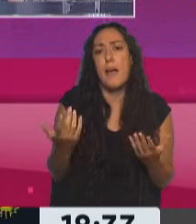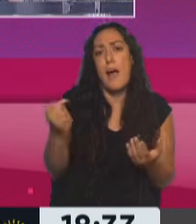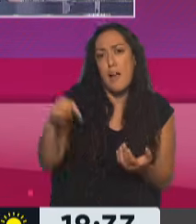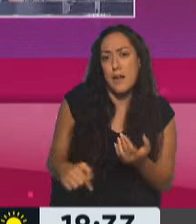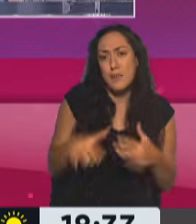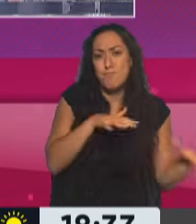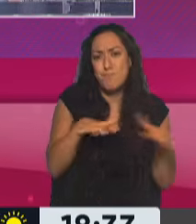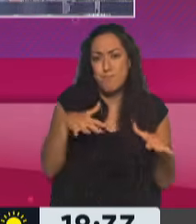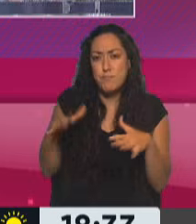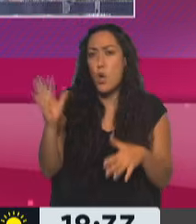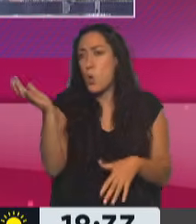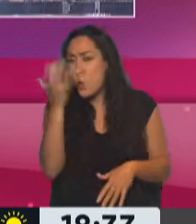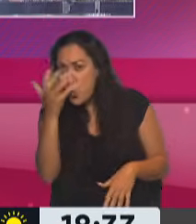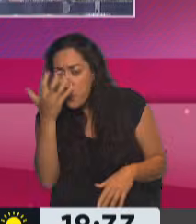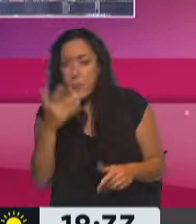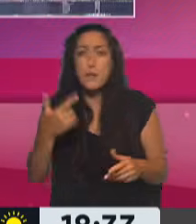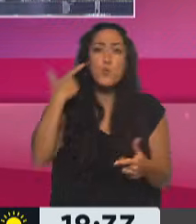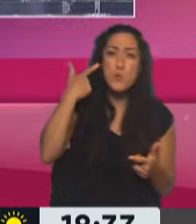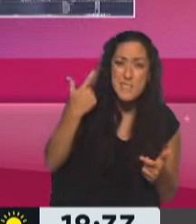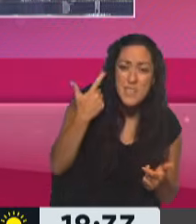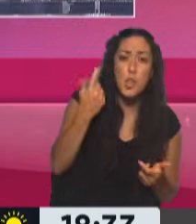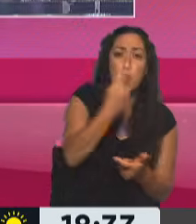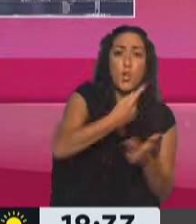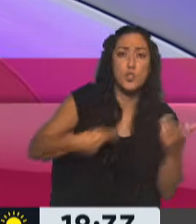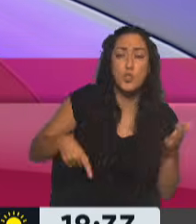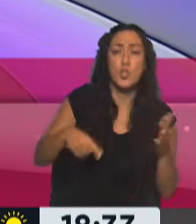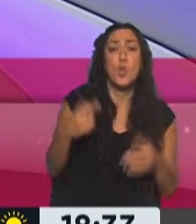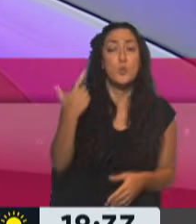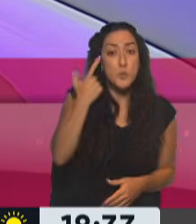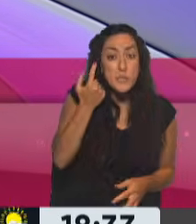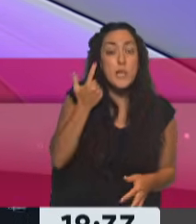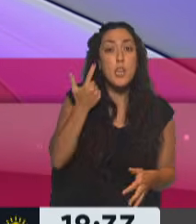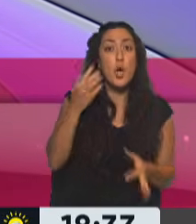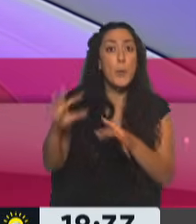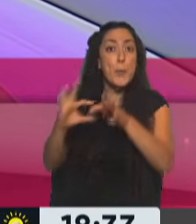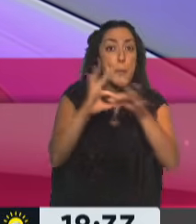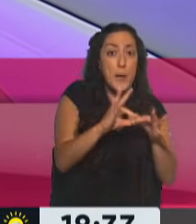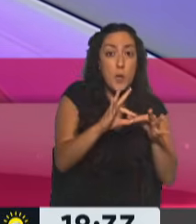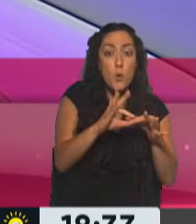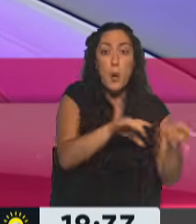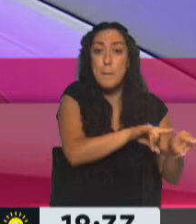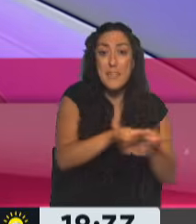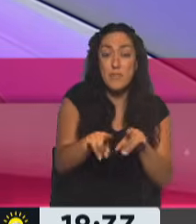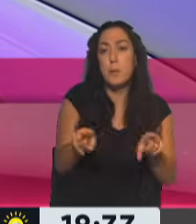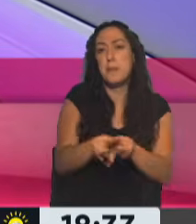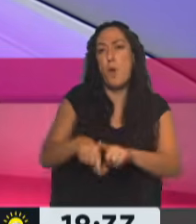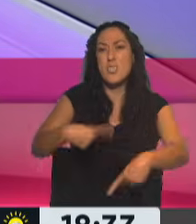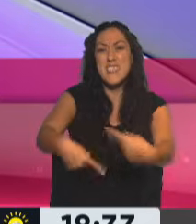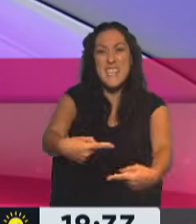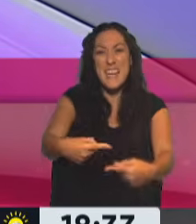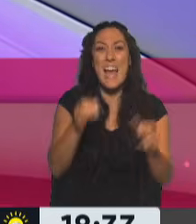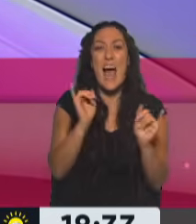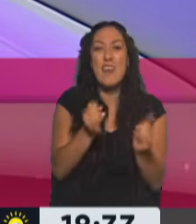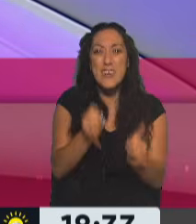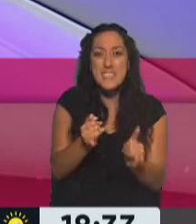escenarios, no solo de grooming, tenemos casos de suicidios, asociados a la vinculación con una plataforma. Bueno, la serie Adolescencia fue brillante en ese